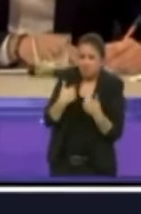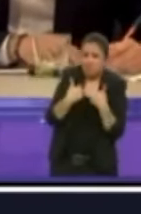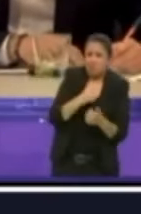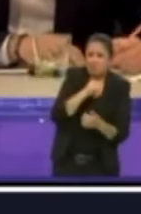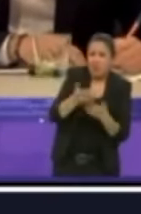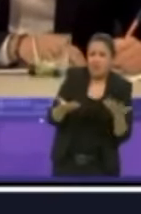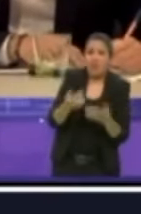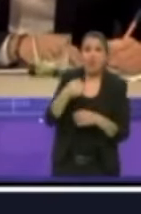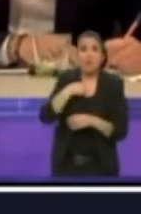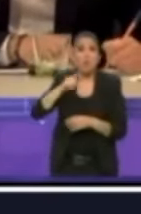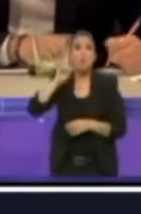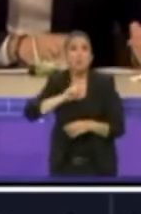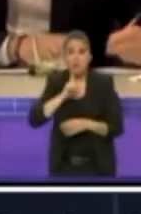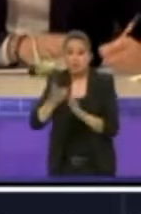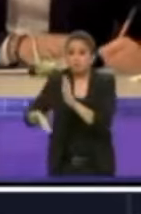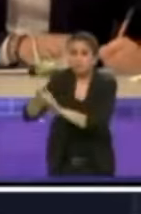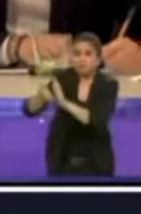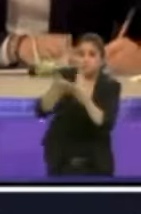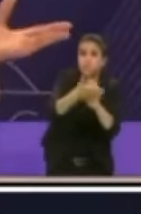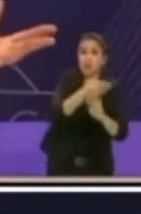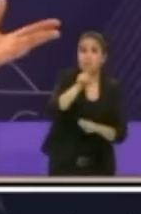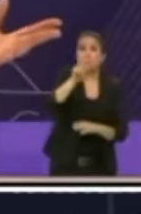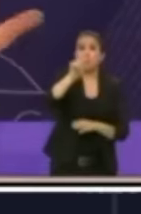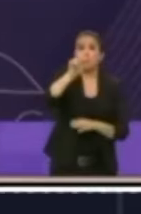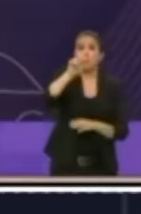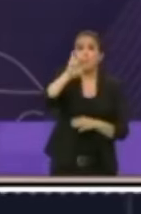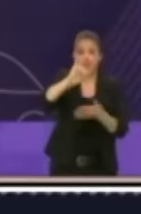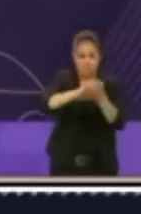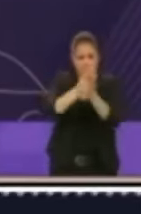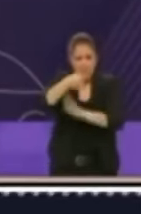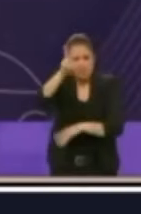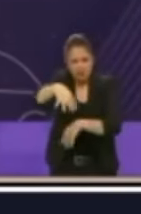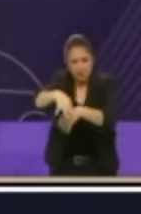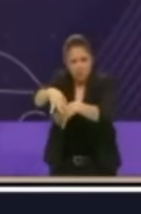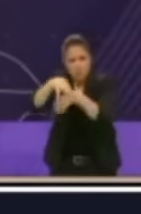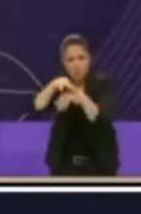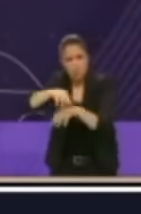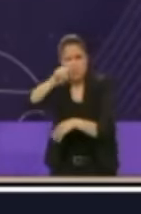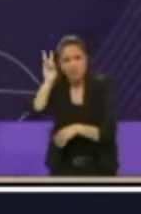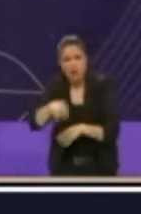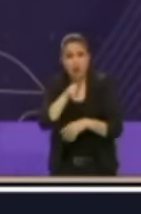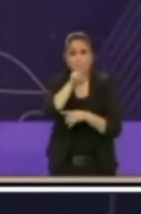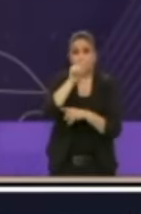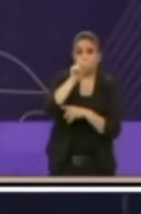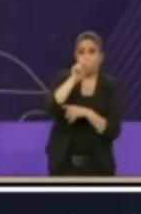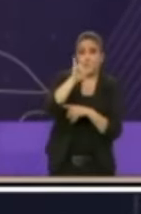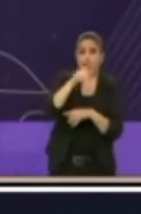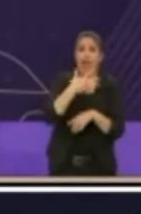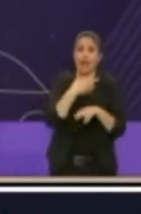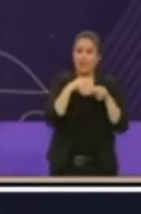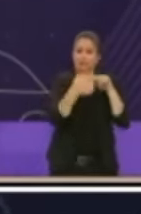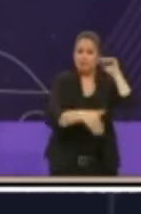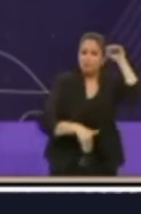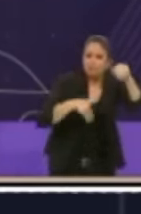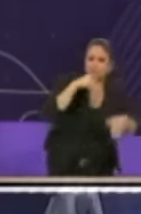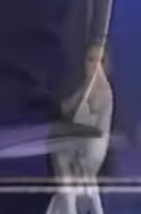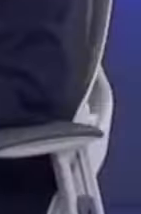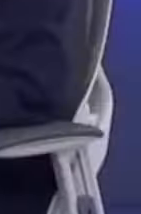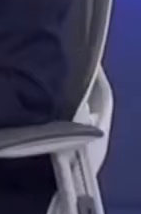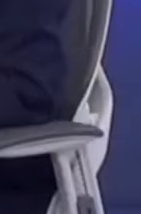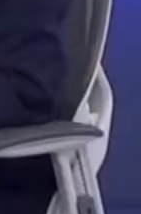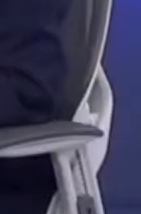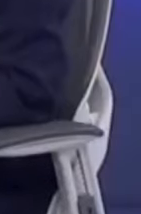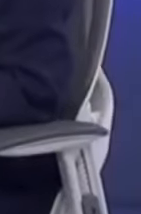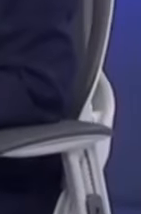otra rascándose la nariz. ¿Eso qué quiere decir? Pues cuando te sientes inseguro, bueno, se relaciona al engaño, ¿eh? Es